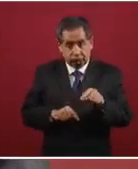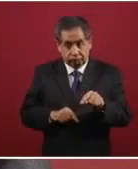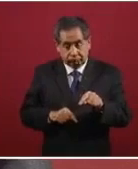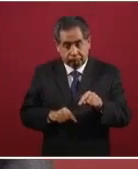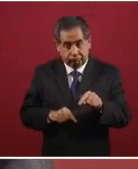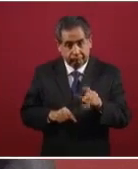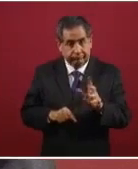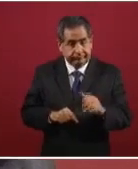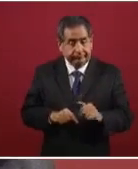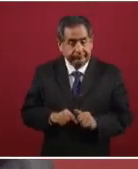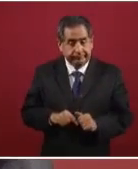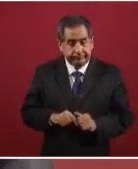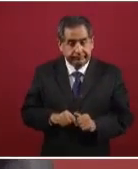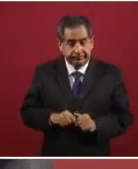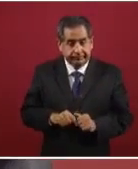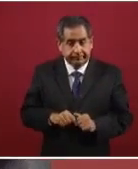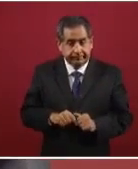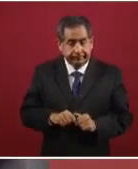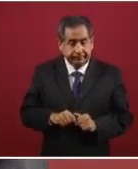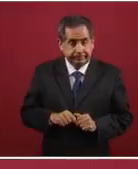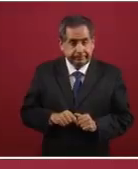el poder